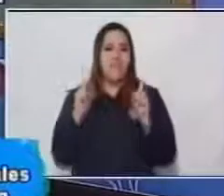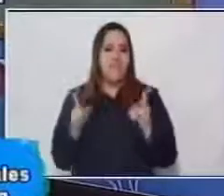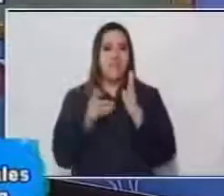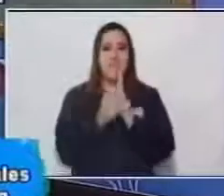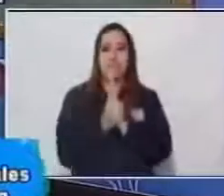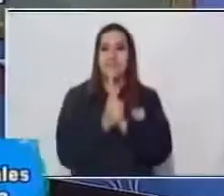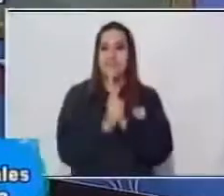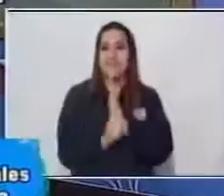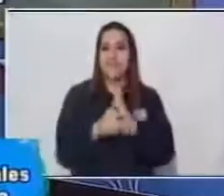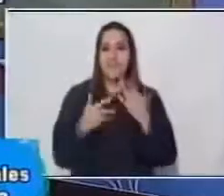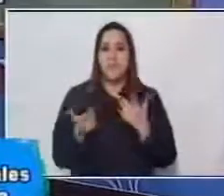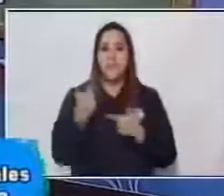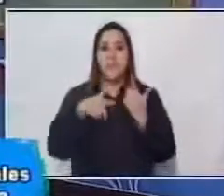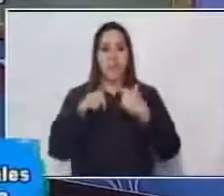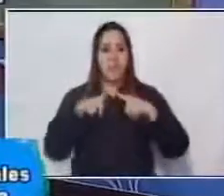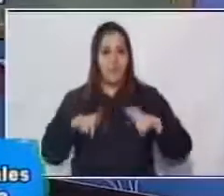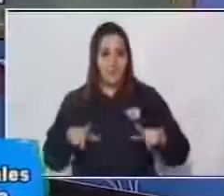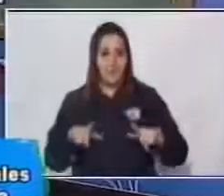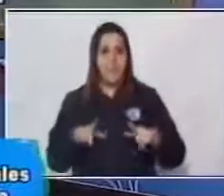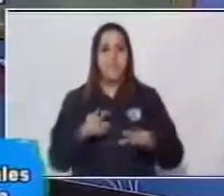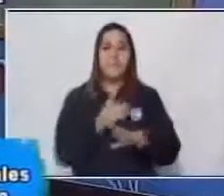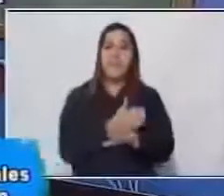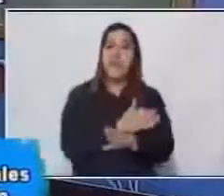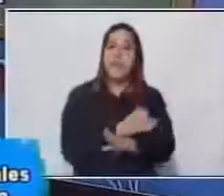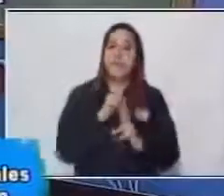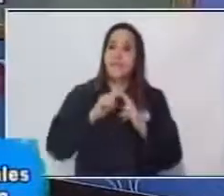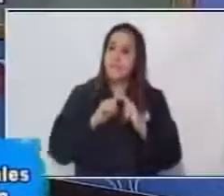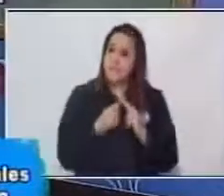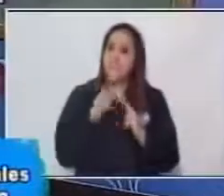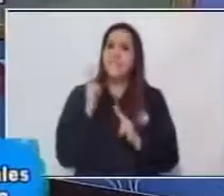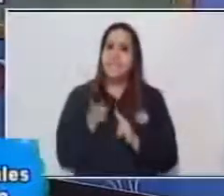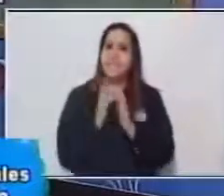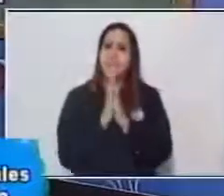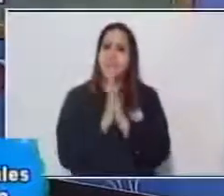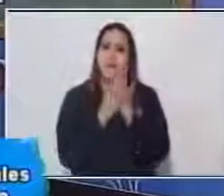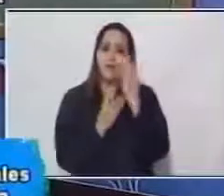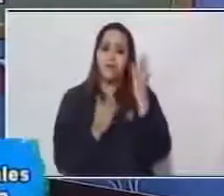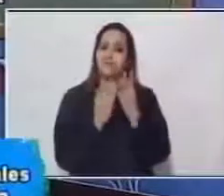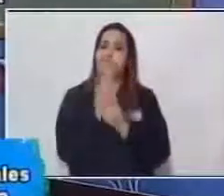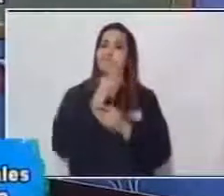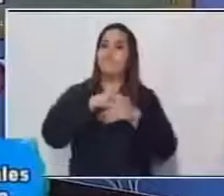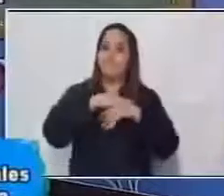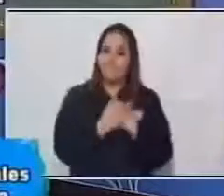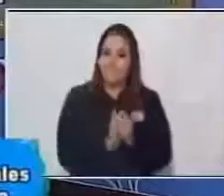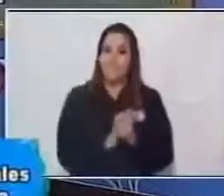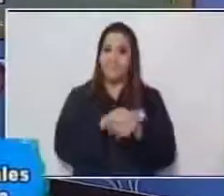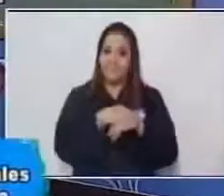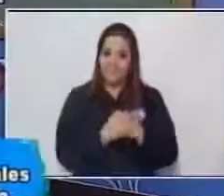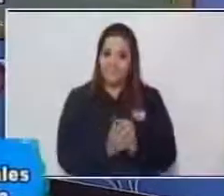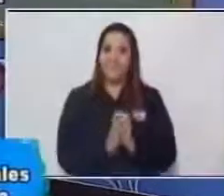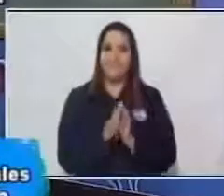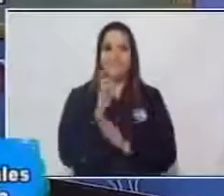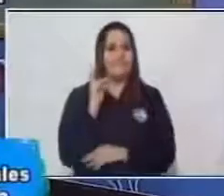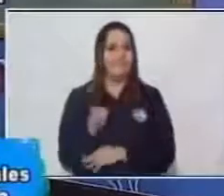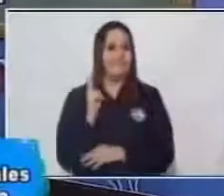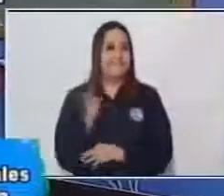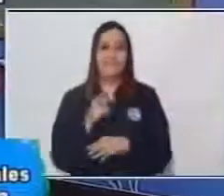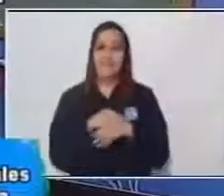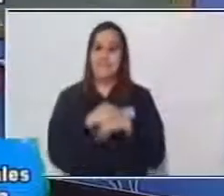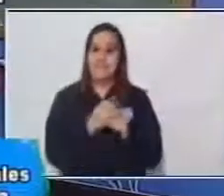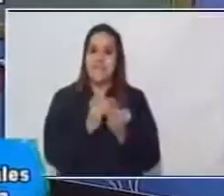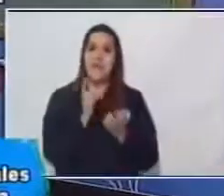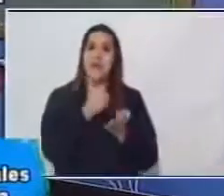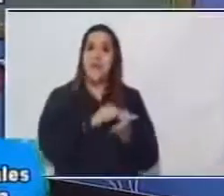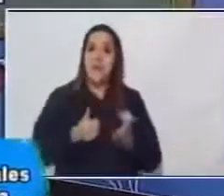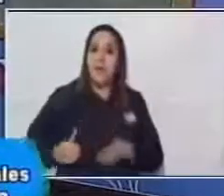la habilidad lingüística. Antes de empezar, te recomiendo que laves muy bien y constantemente tus